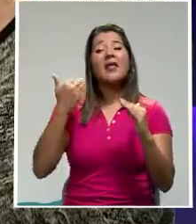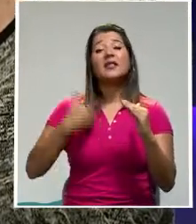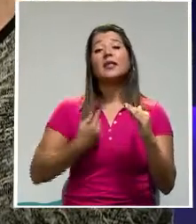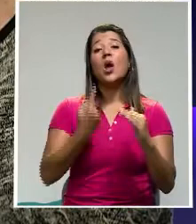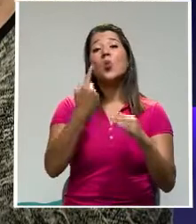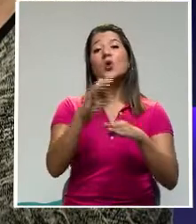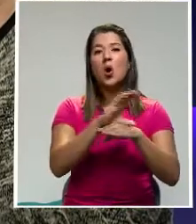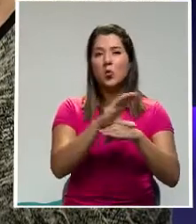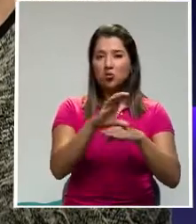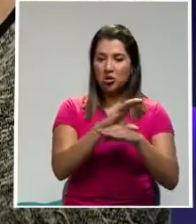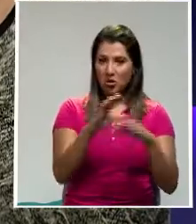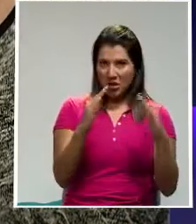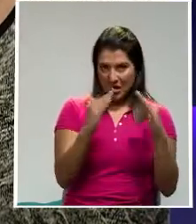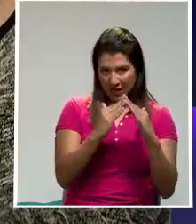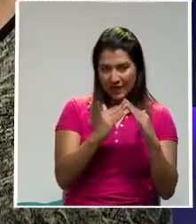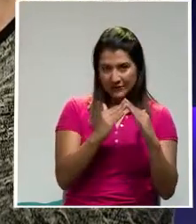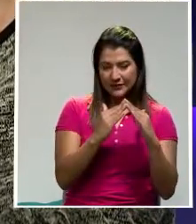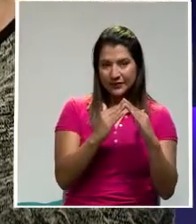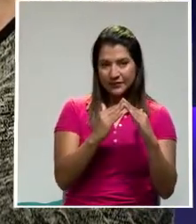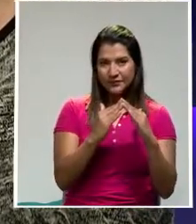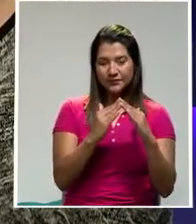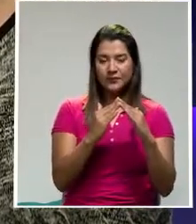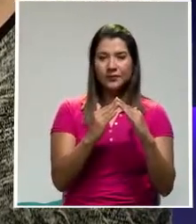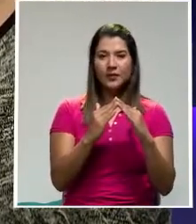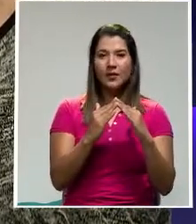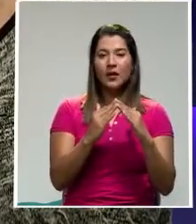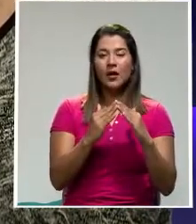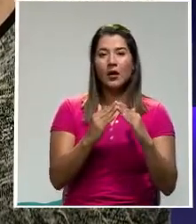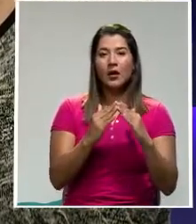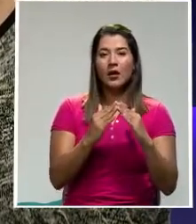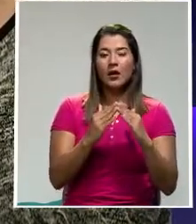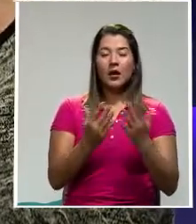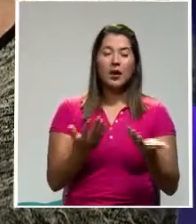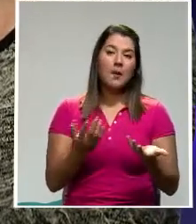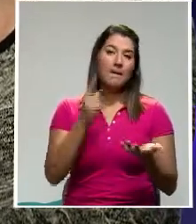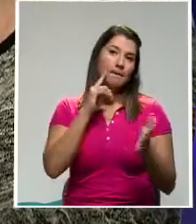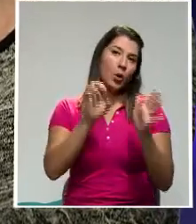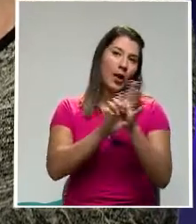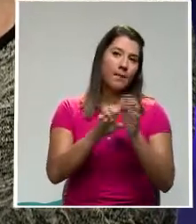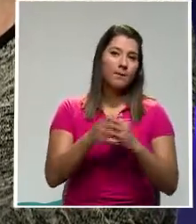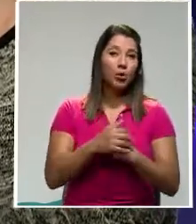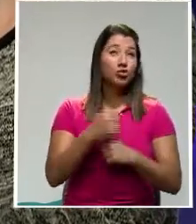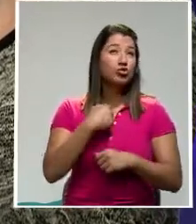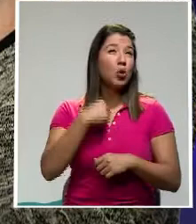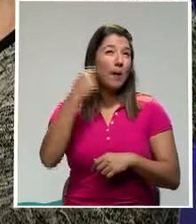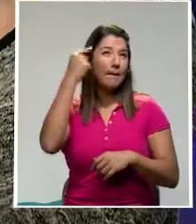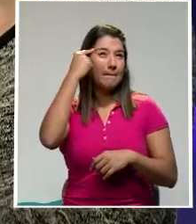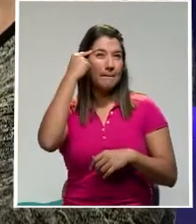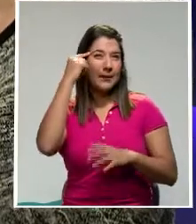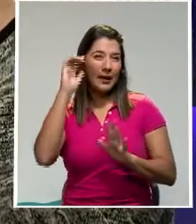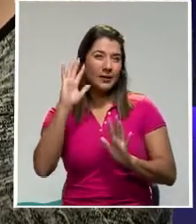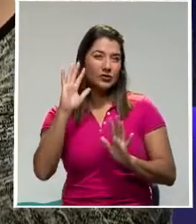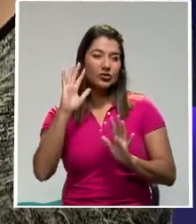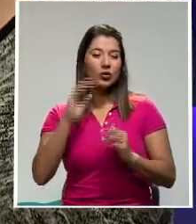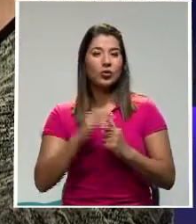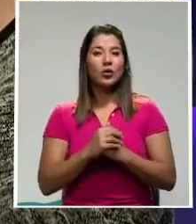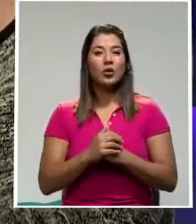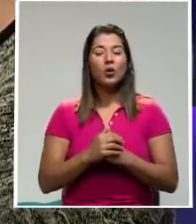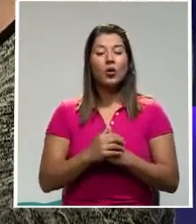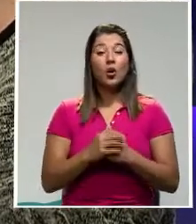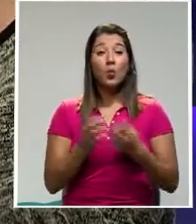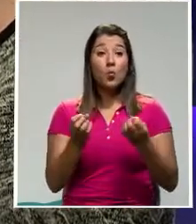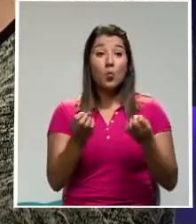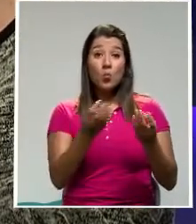casa, en las casas que había, digamos. Sí. Estoy teniendo un pensamiento muy vallecentrista. Hay